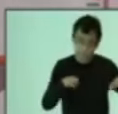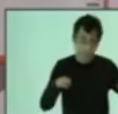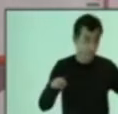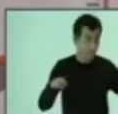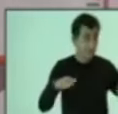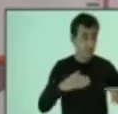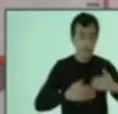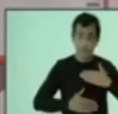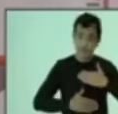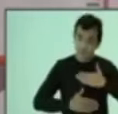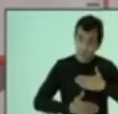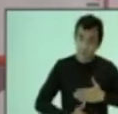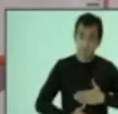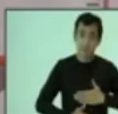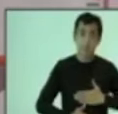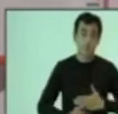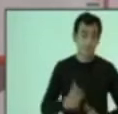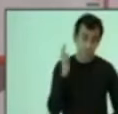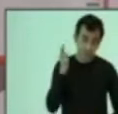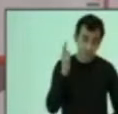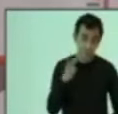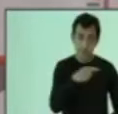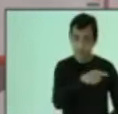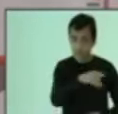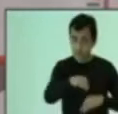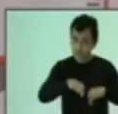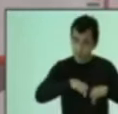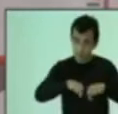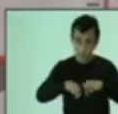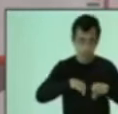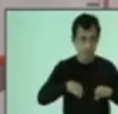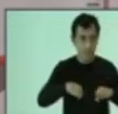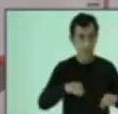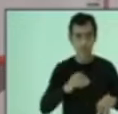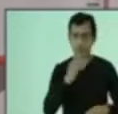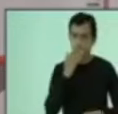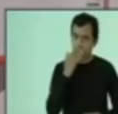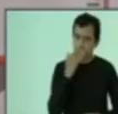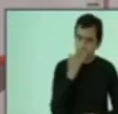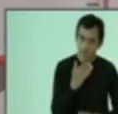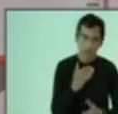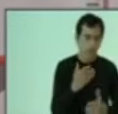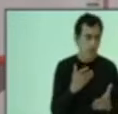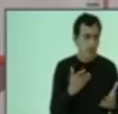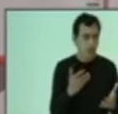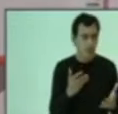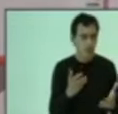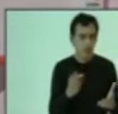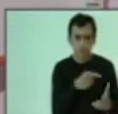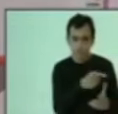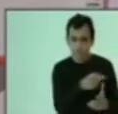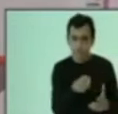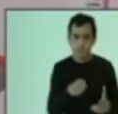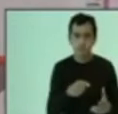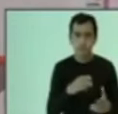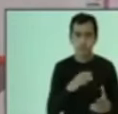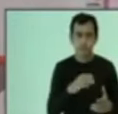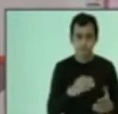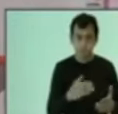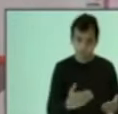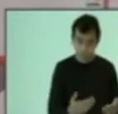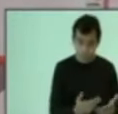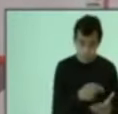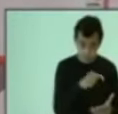la justicia. El empleo debe ser la base del bienestar. Los coatzintecos debemos gozar de oportunidades que